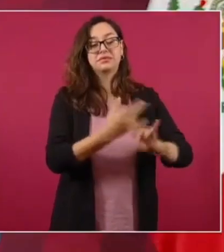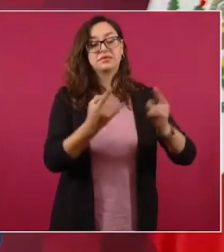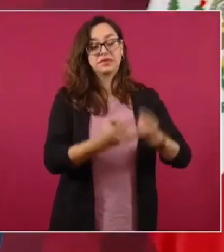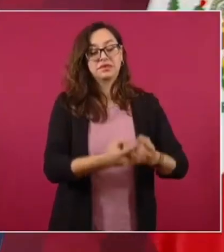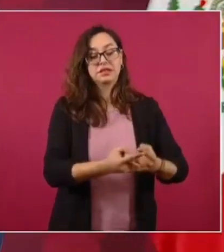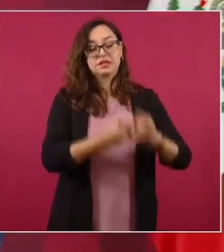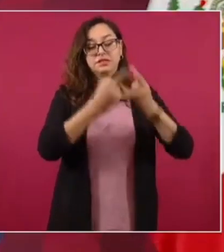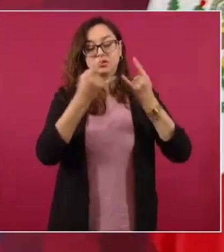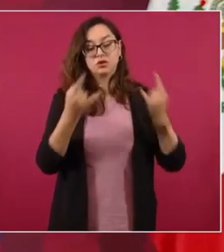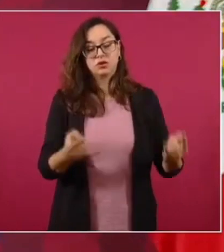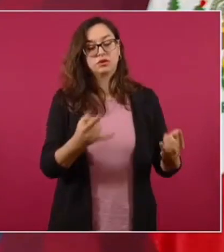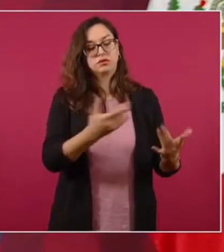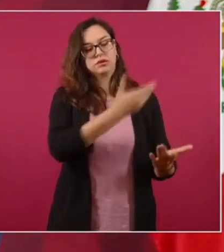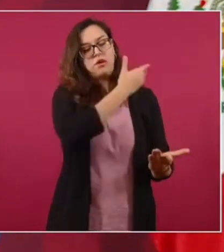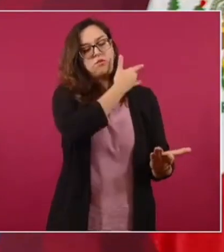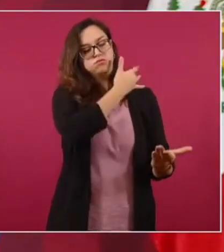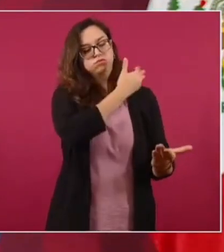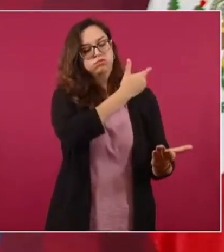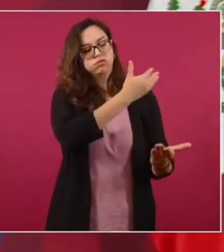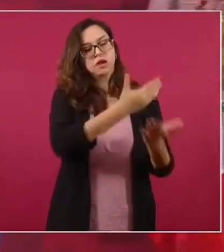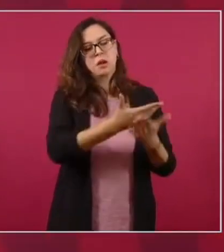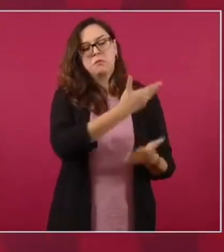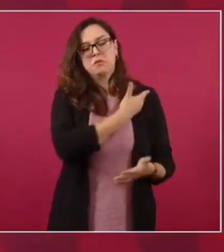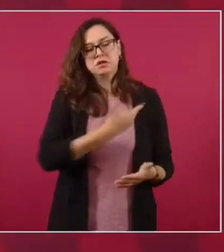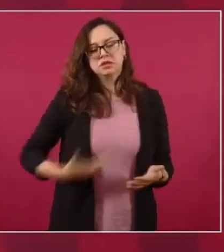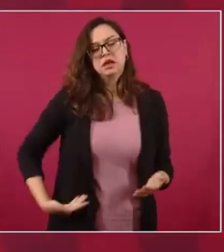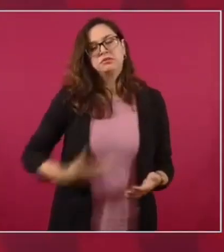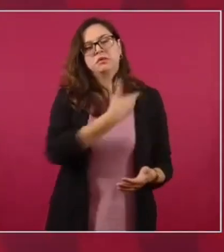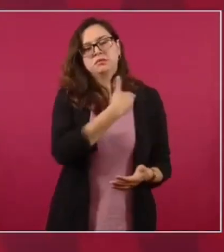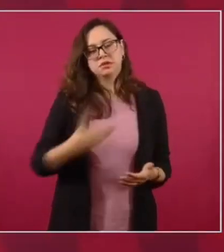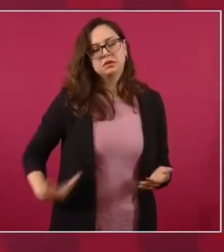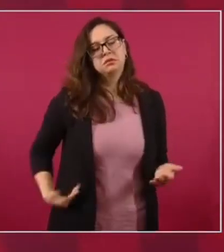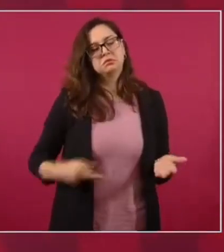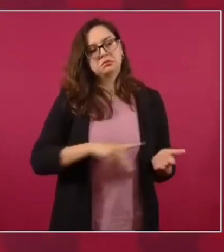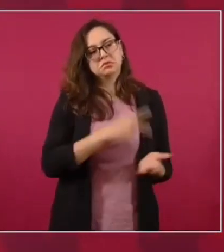los últimos 30, 40 años,